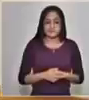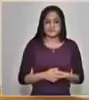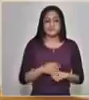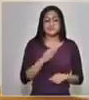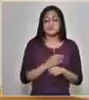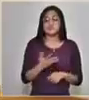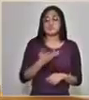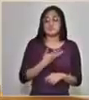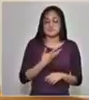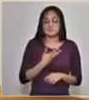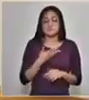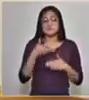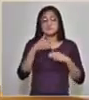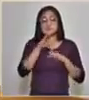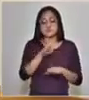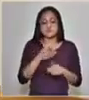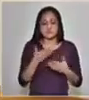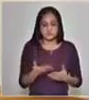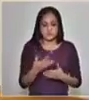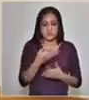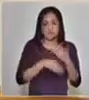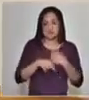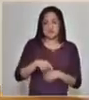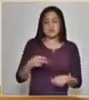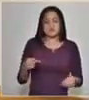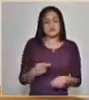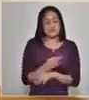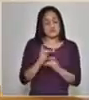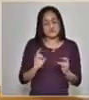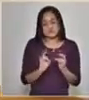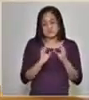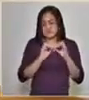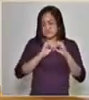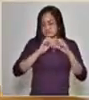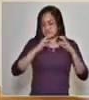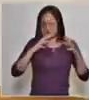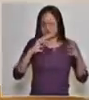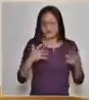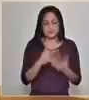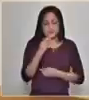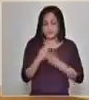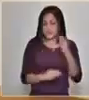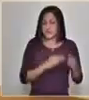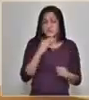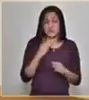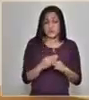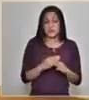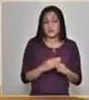tenemos afectaciones por toda esta crisis emocional que provocó la pandemia.